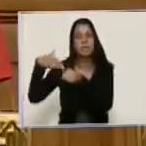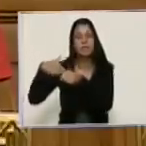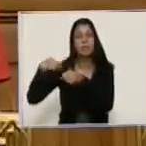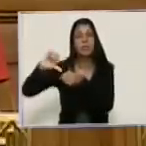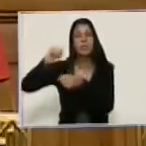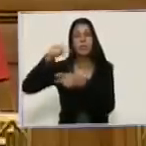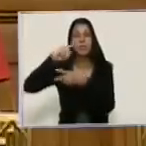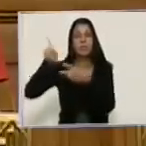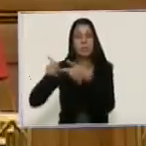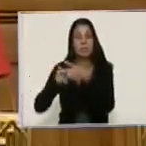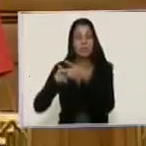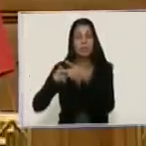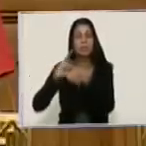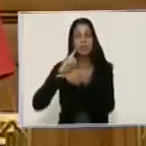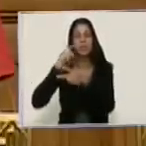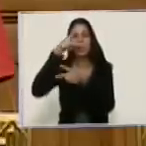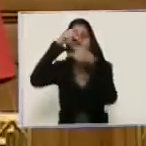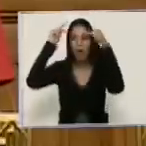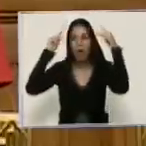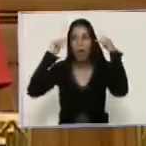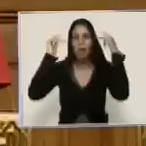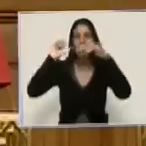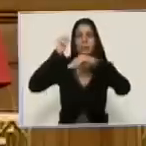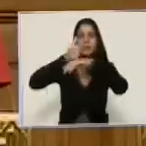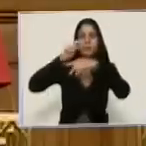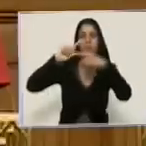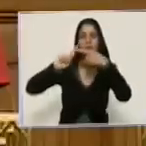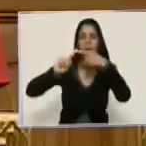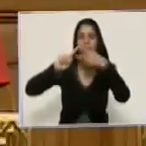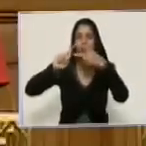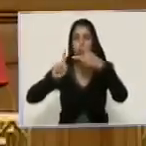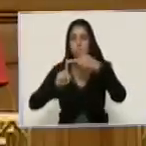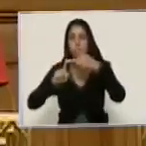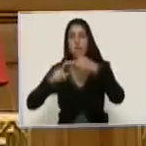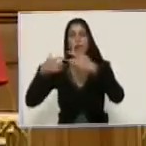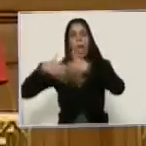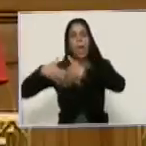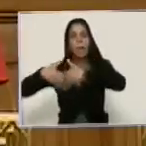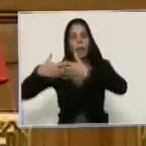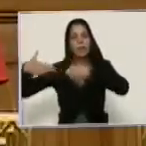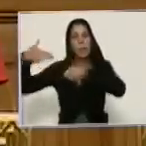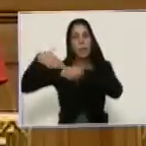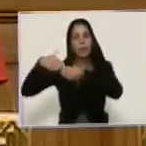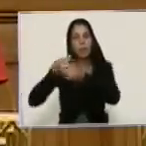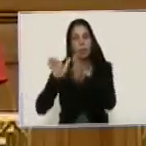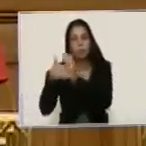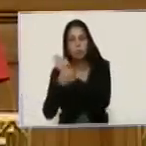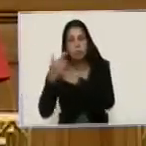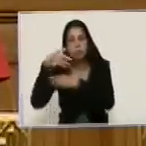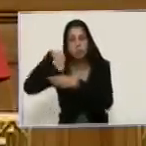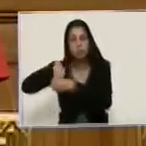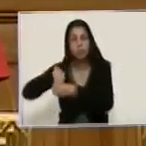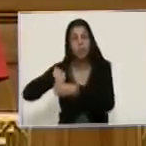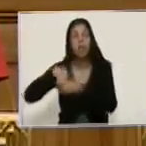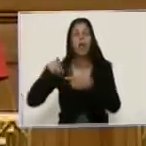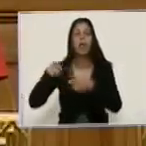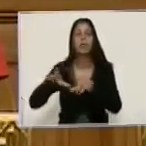Tierra después de Arabia Saudita. Eso es una empresa que se nacionalizó